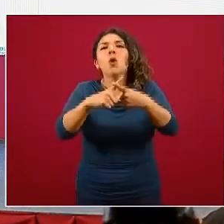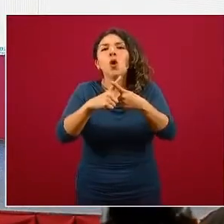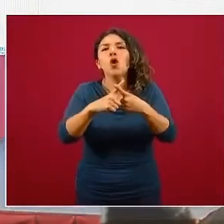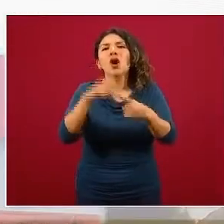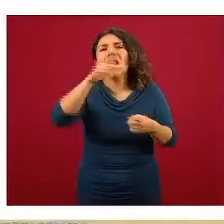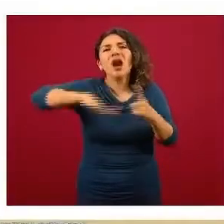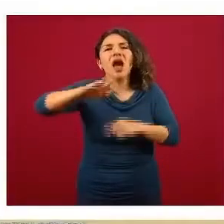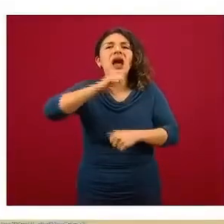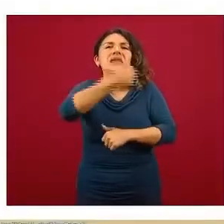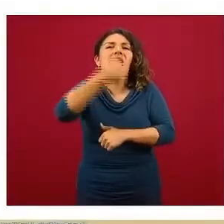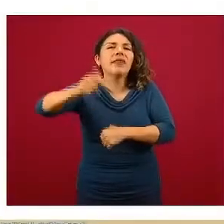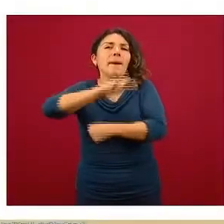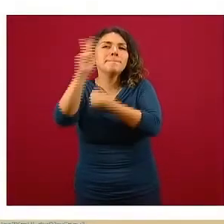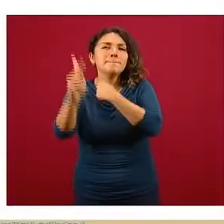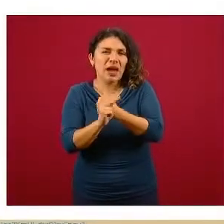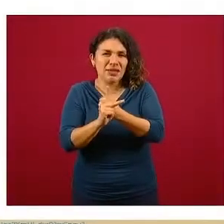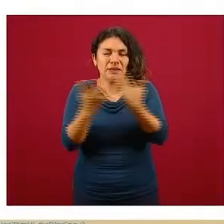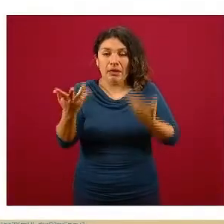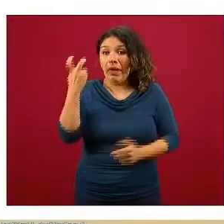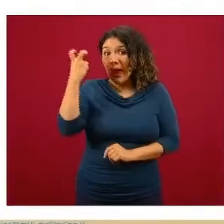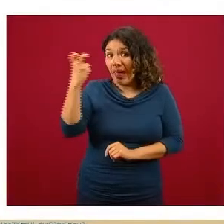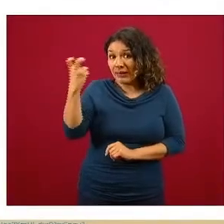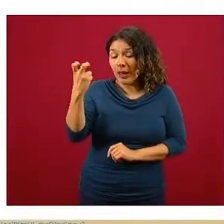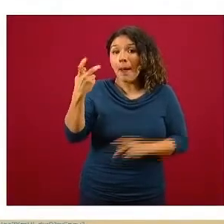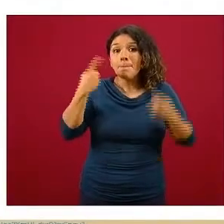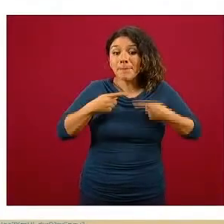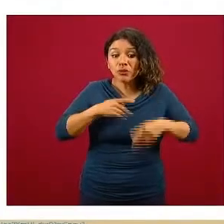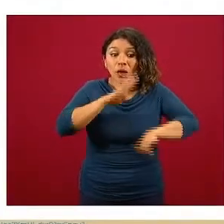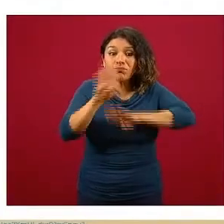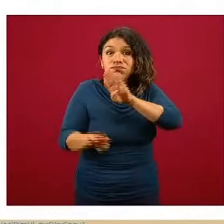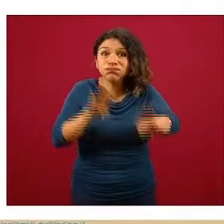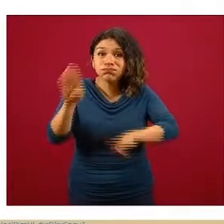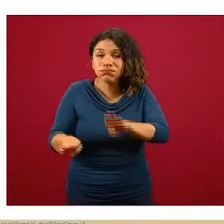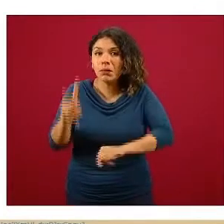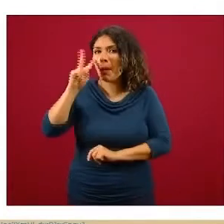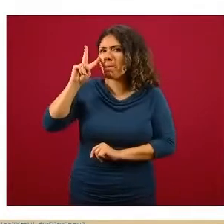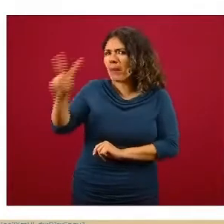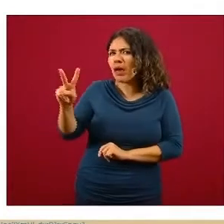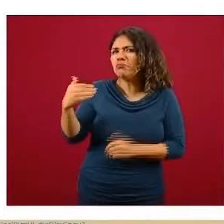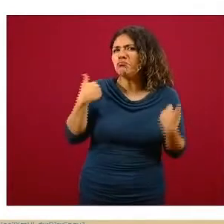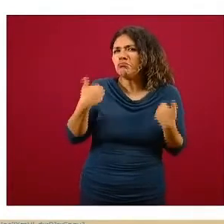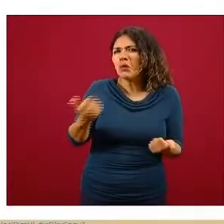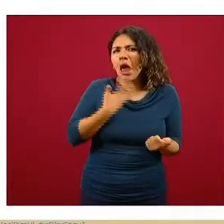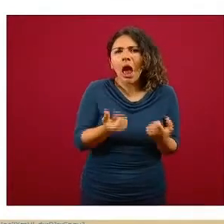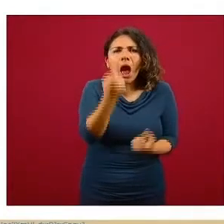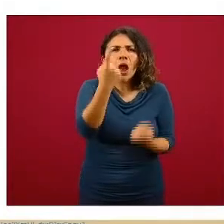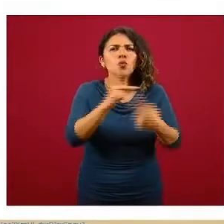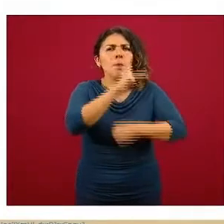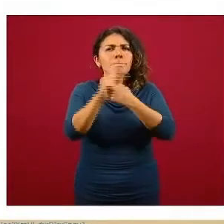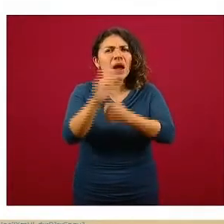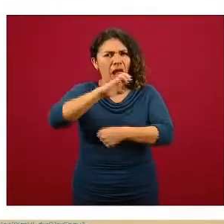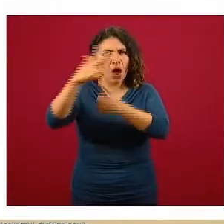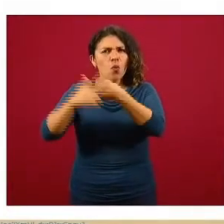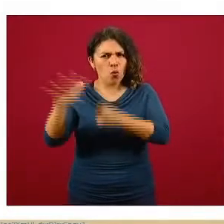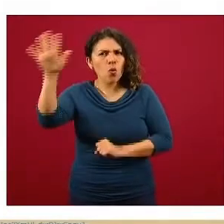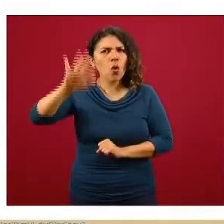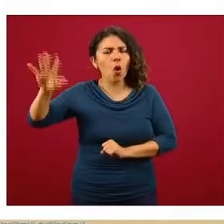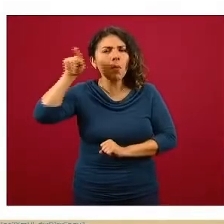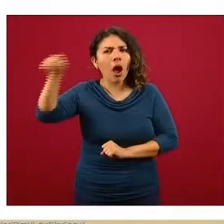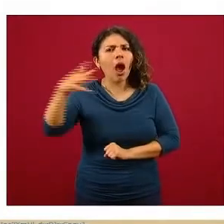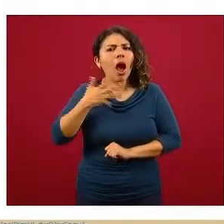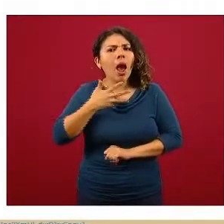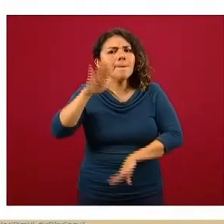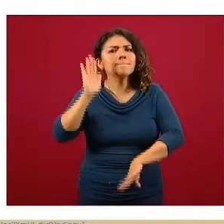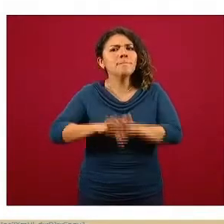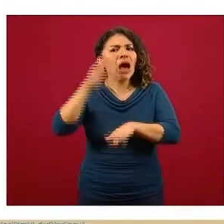tiene en los países. Entonces, en este caso, en la mortalidad podemos observar algunos países europeos con la mayor